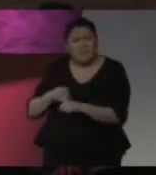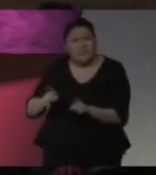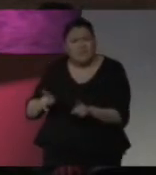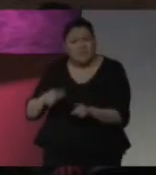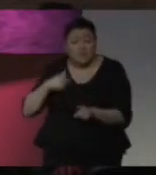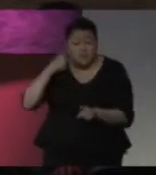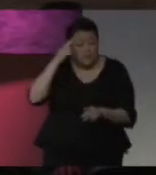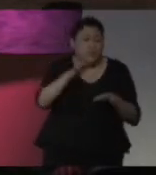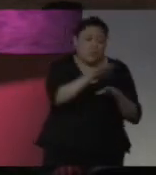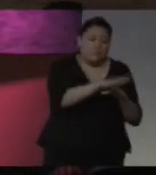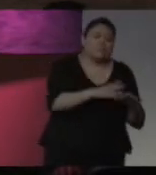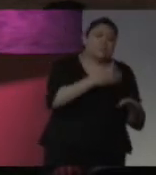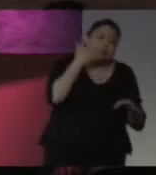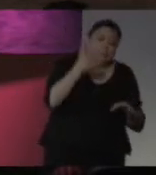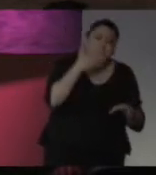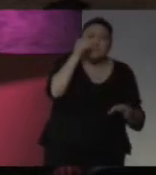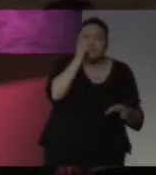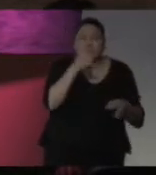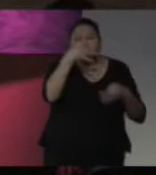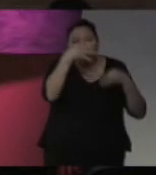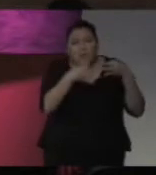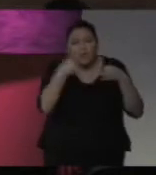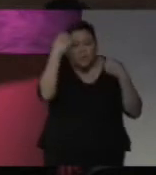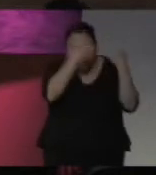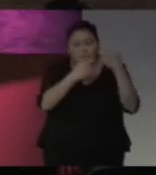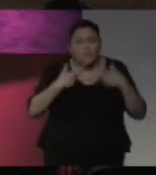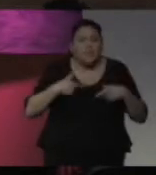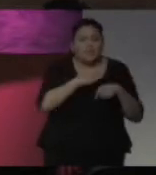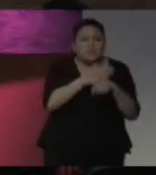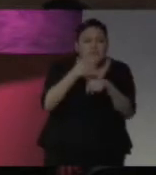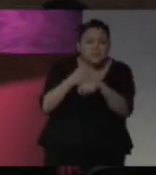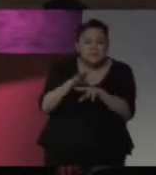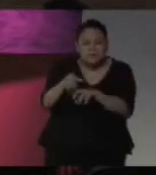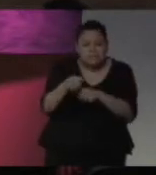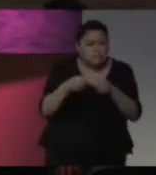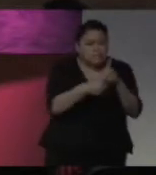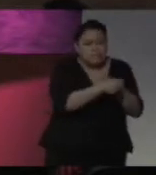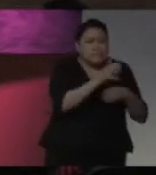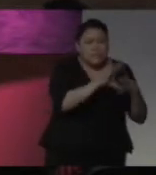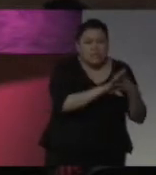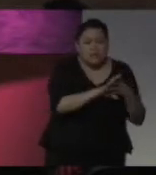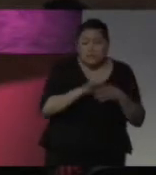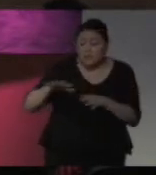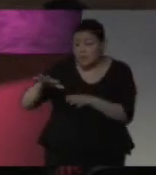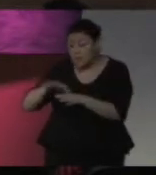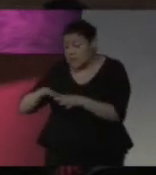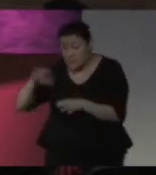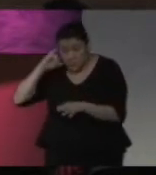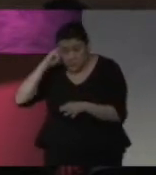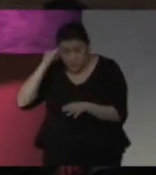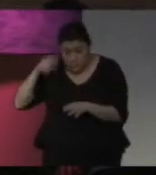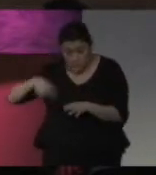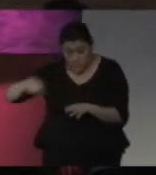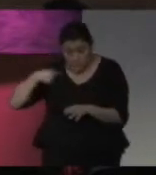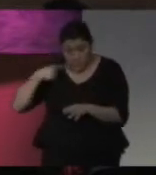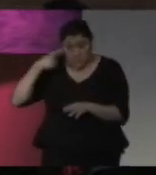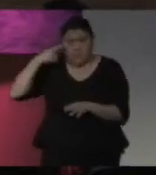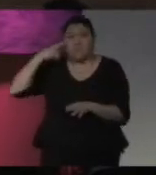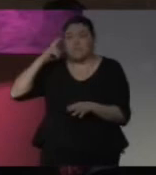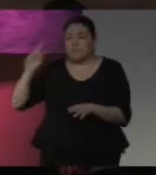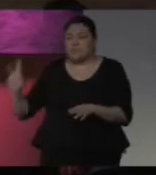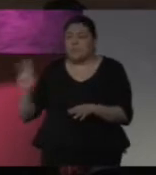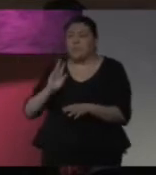de juicios que se hacen sobre comunidades indígenas, que cuando se dice justicia indígena, inmediatamente se equipara